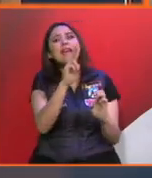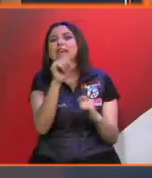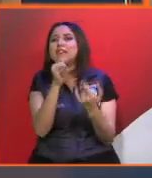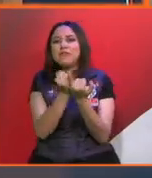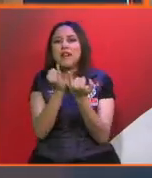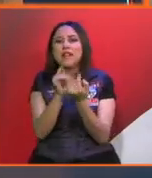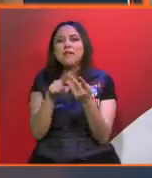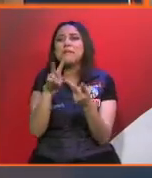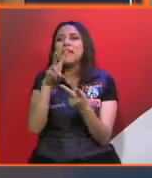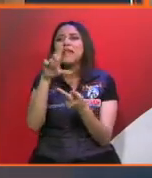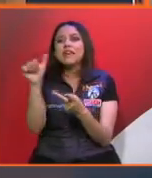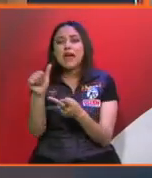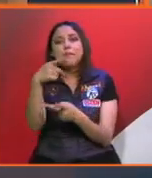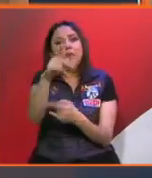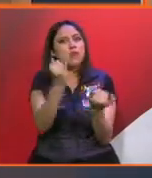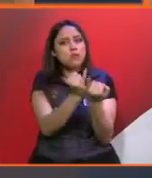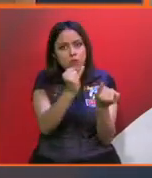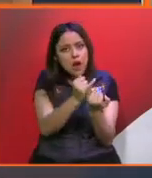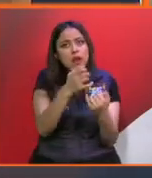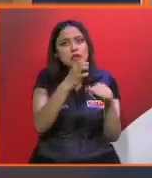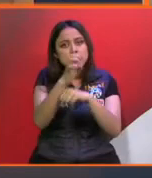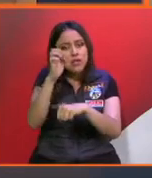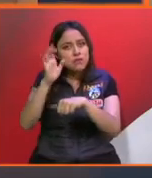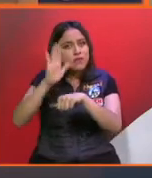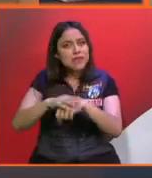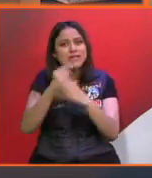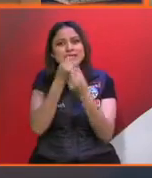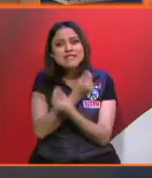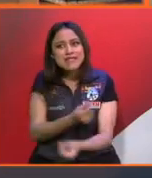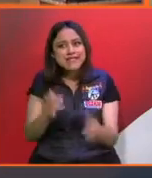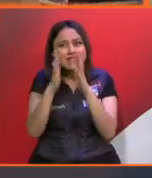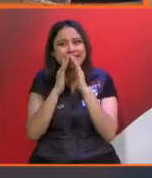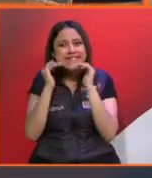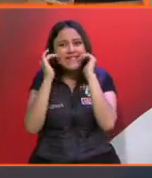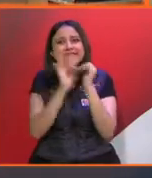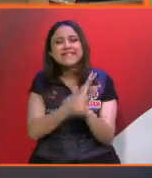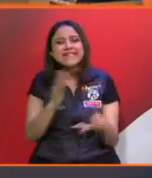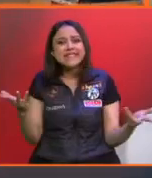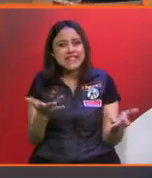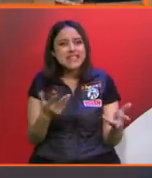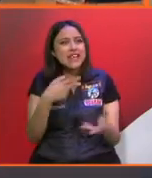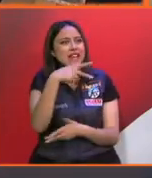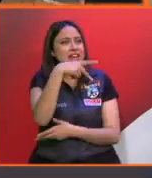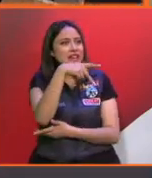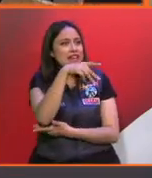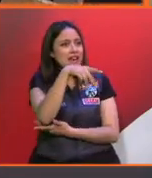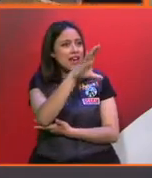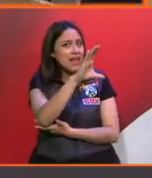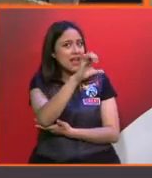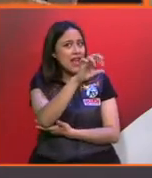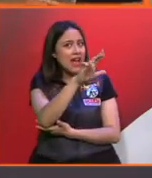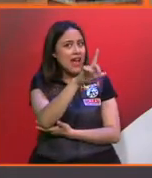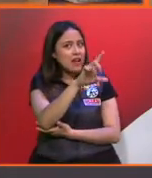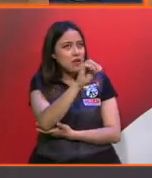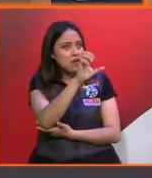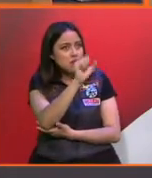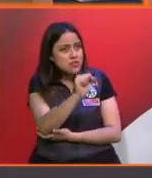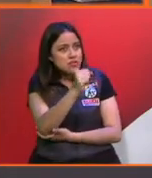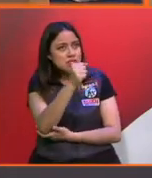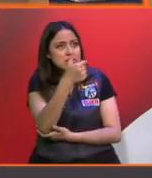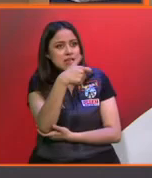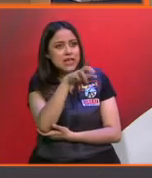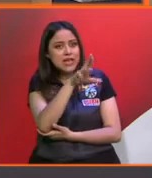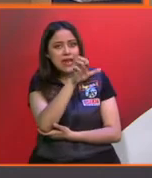todo, pero en las locales también podemos hacer felices a miles de niños. De eso se trata. Muchísimas gracias. Dígame. Carlos Quirarte, yo creo que en este momento hiciste